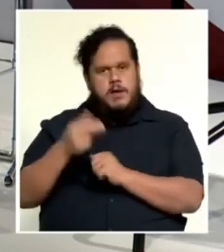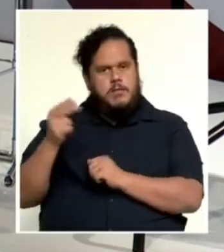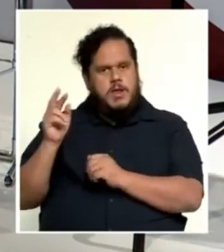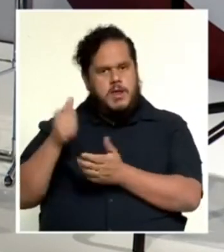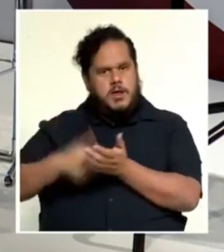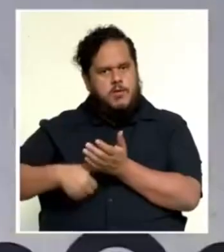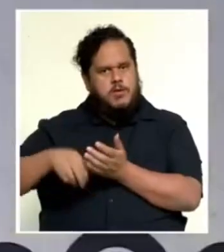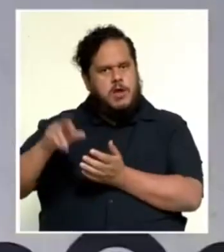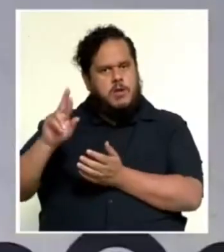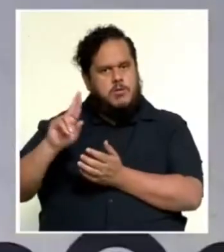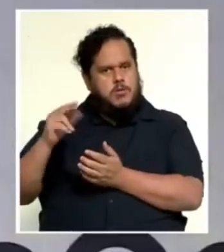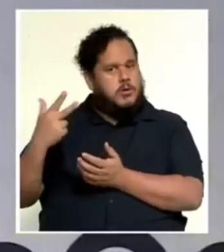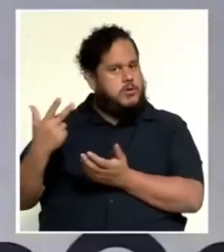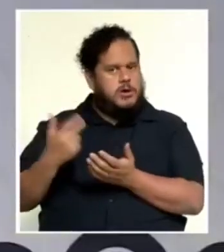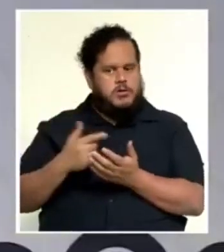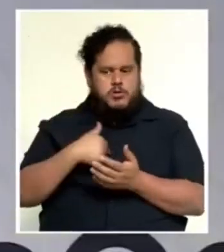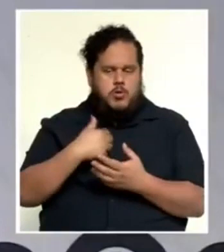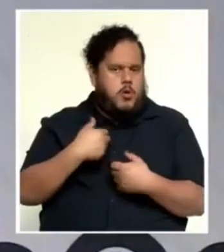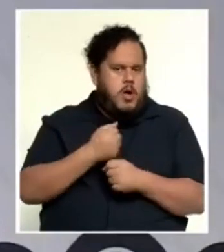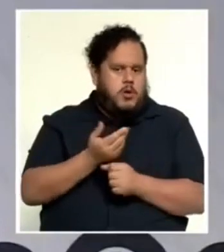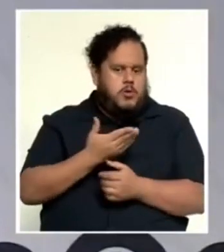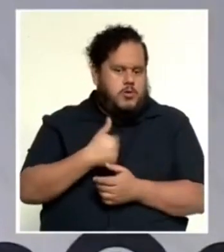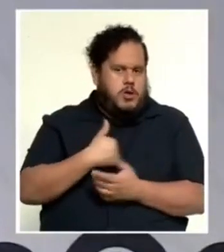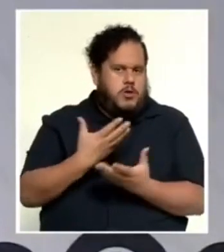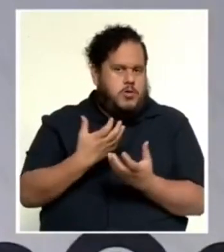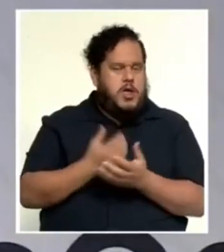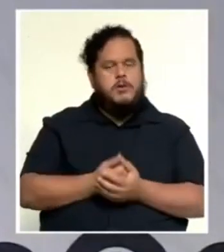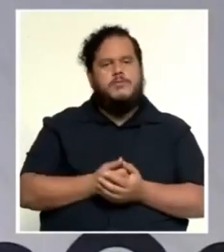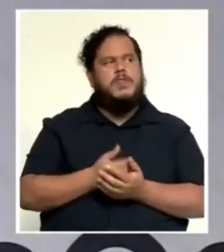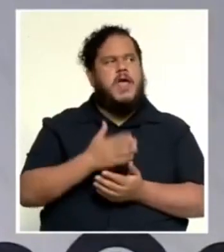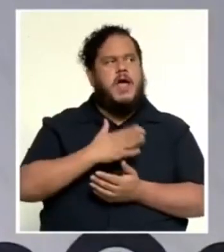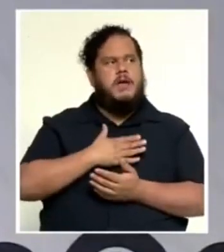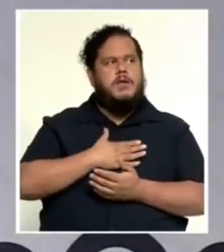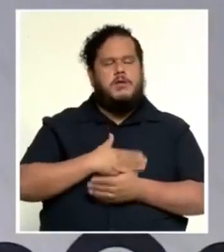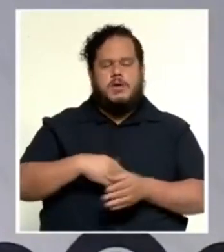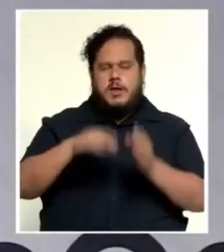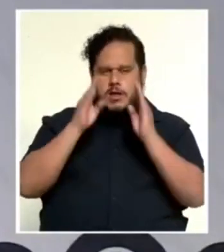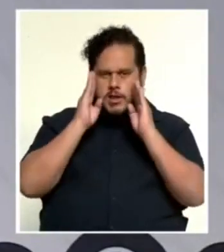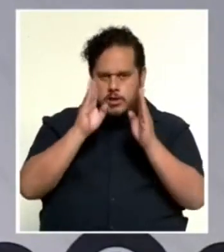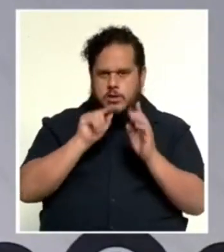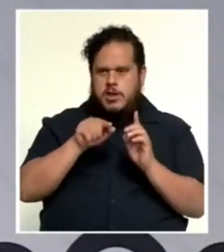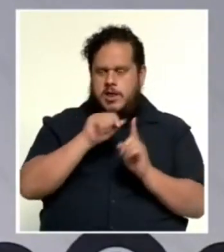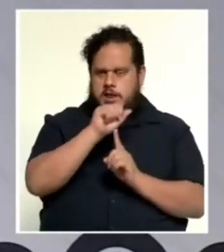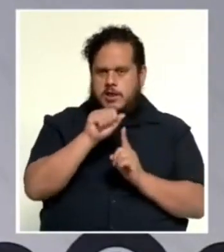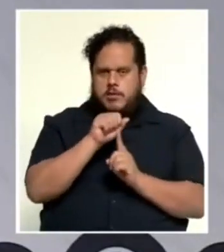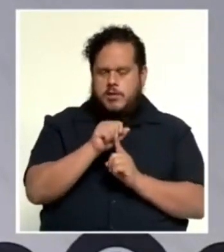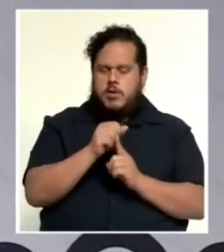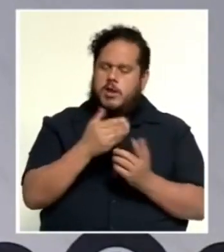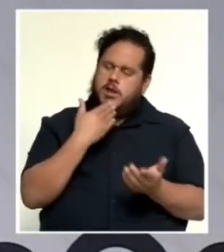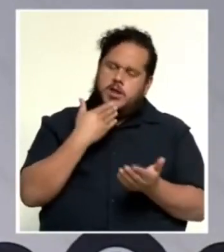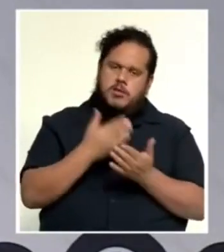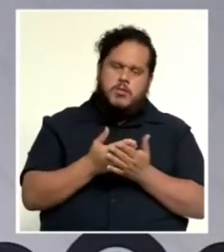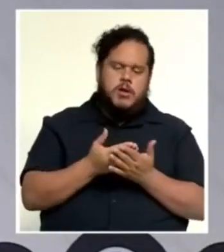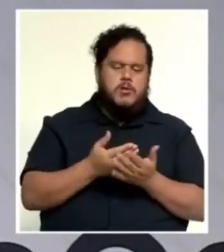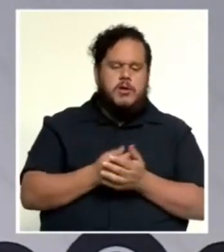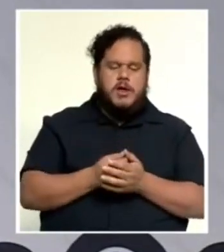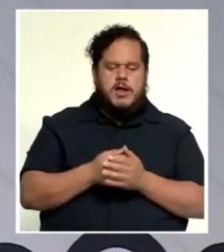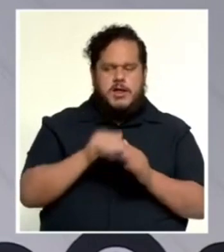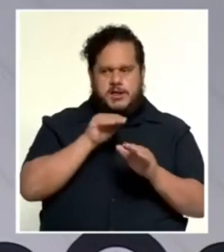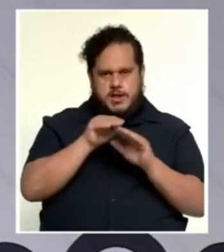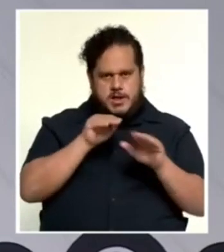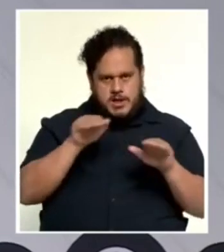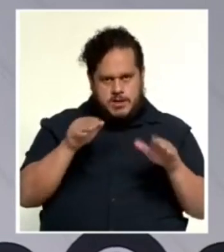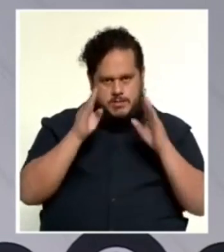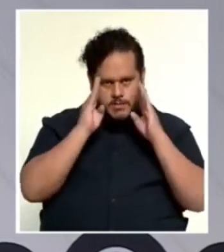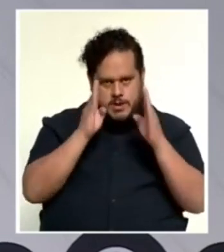gana. Lo que más me llama a mí la atención de este aspecto, y que creo que también es bueno pues llamar la